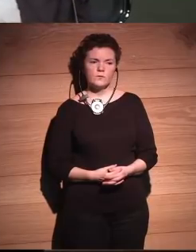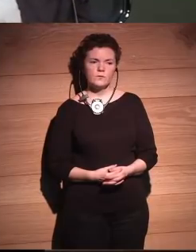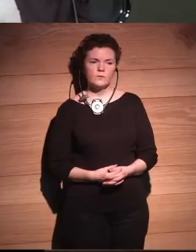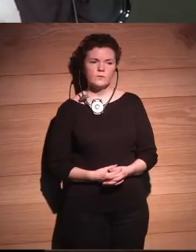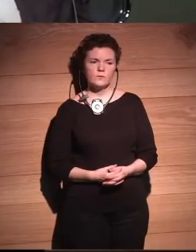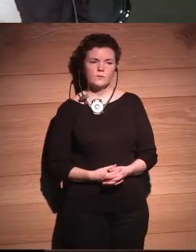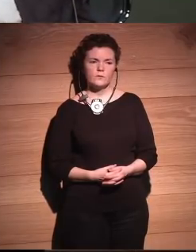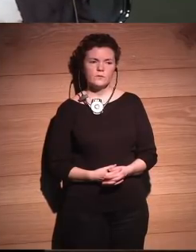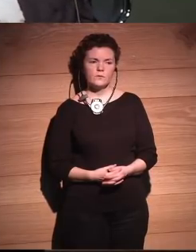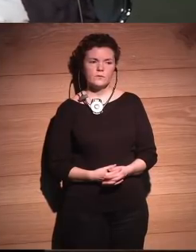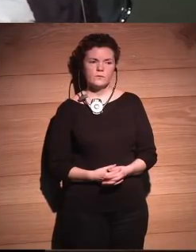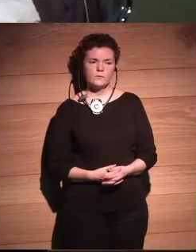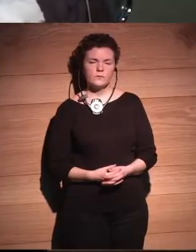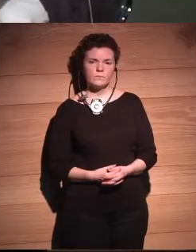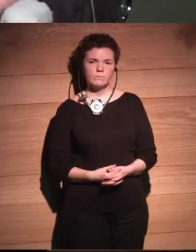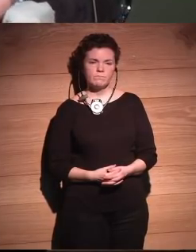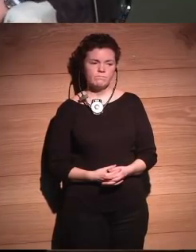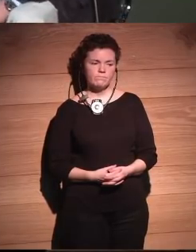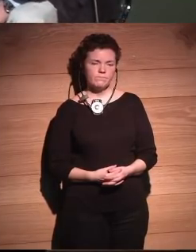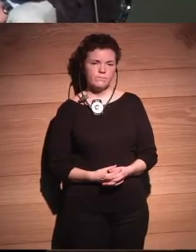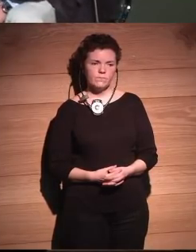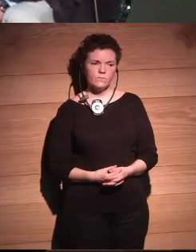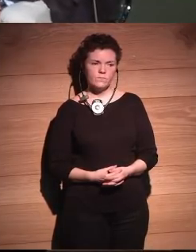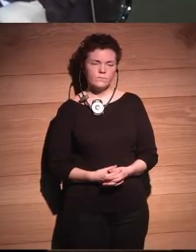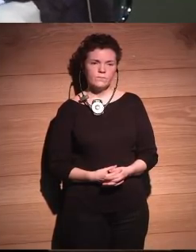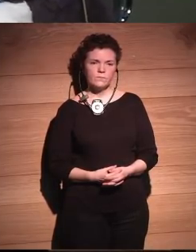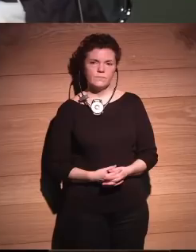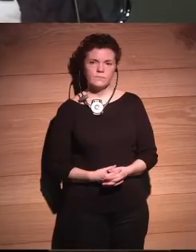Ahora sí? Works? Good. Yeah. I was saying